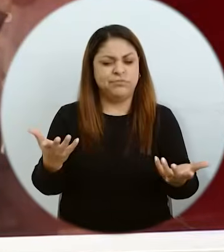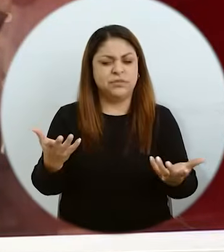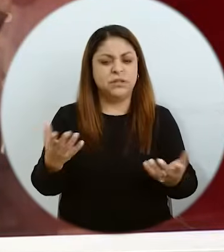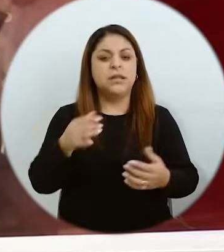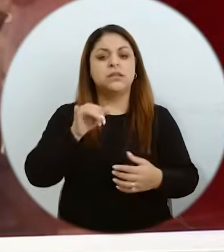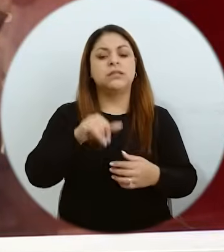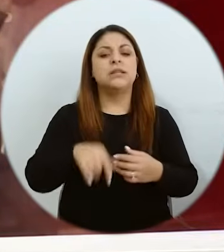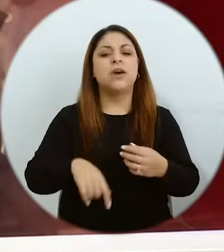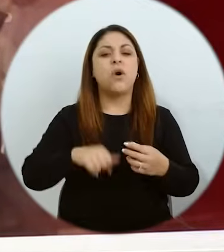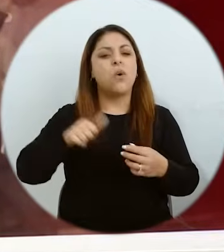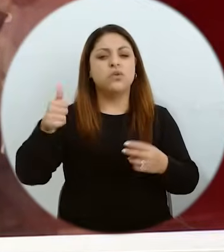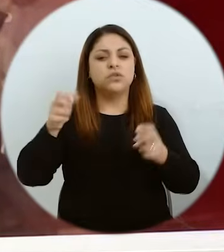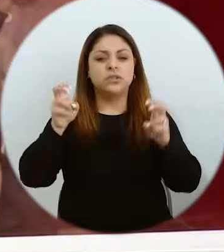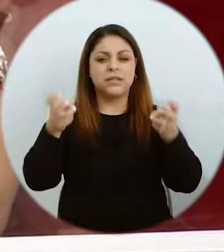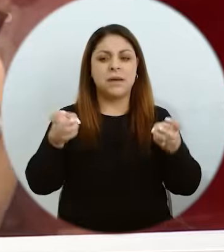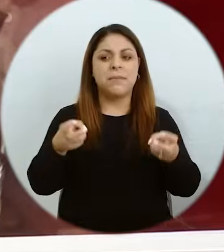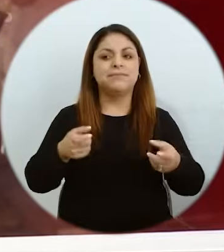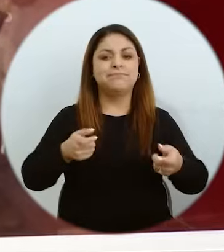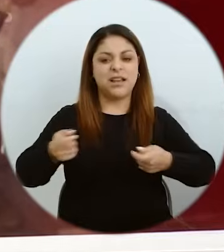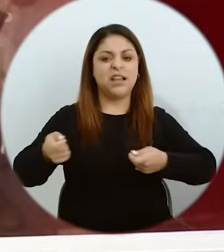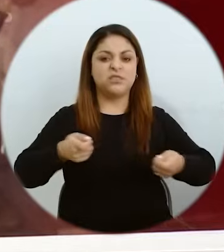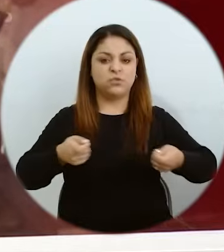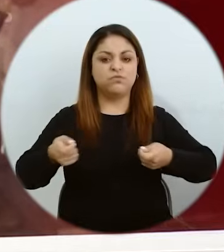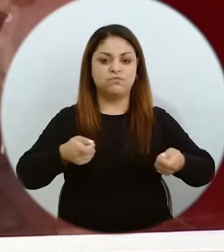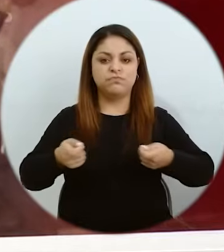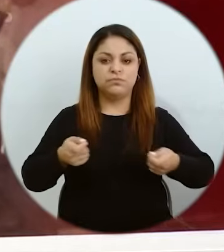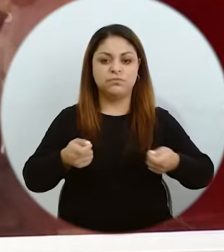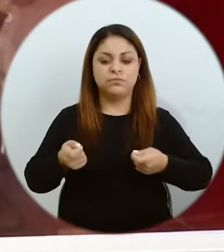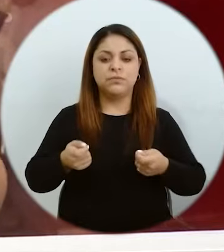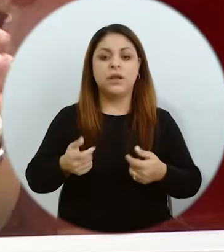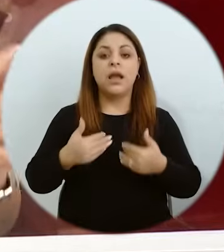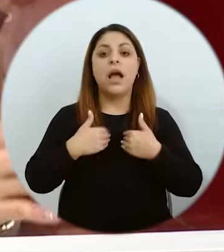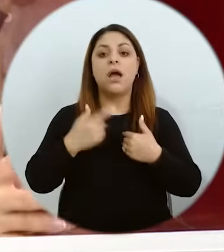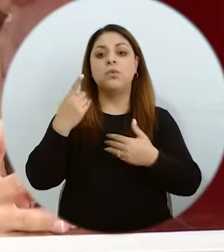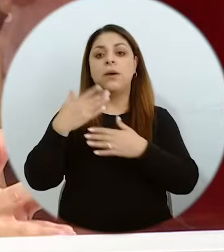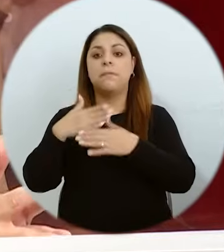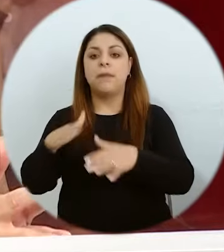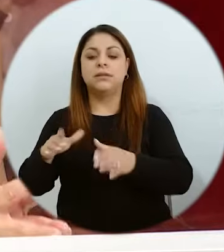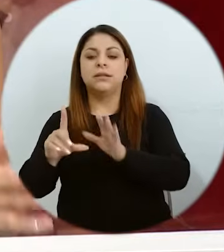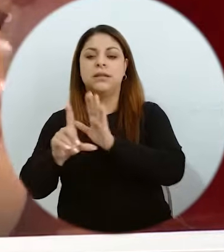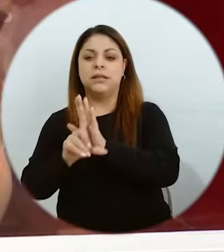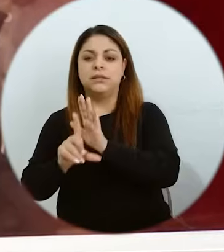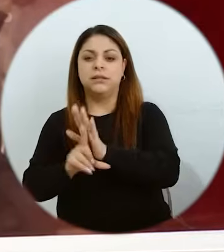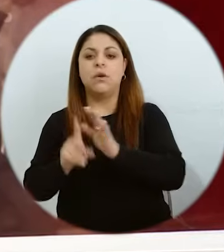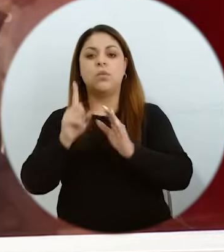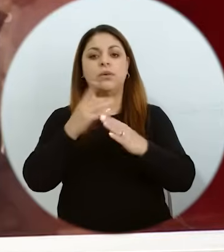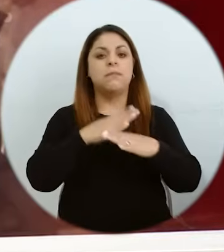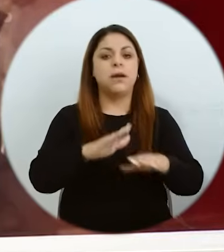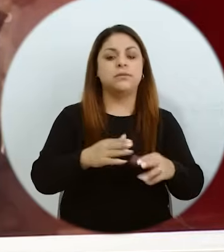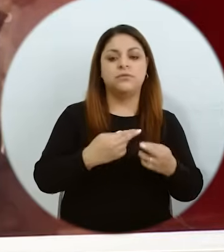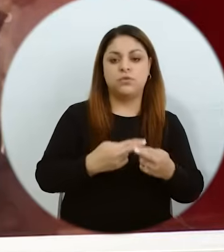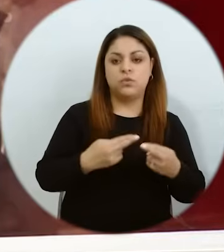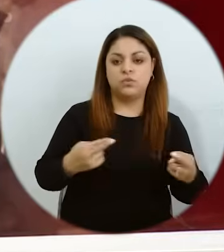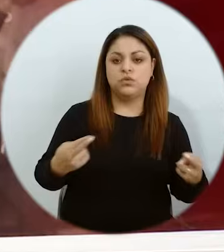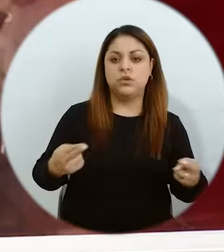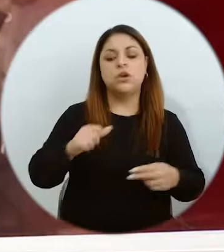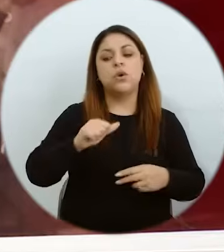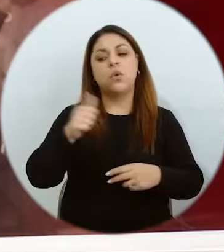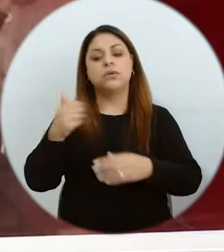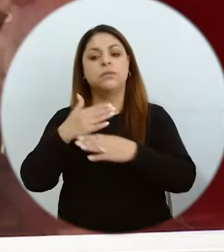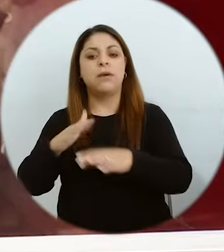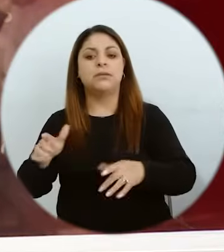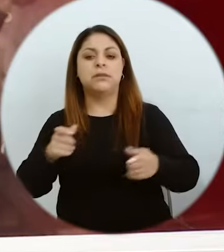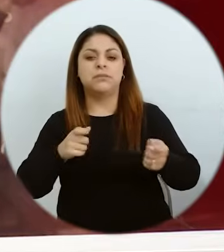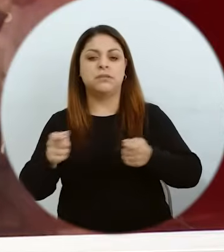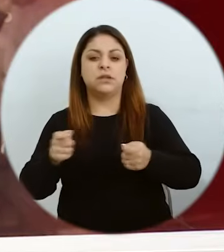el tercer tema de ese desempeño tiene que ver con la gestión. Entonces, hay una parte legislativa, hay una parte de recursos, pero hay otra